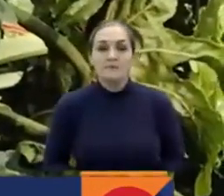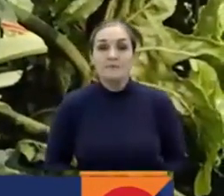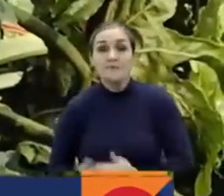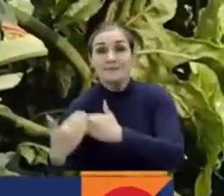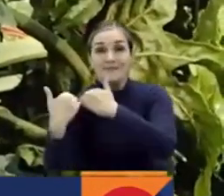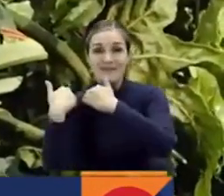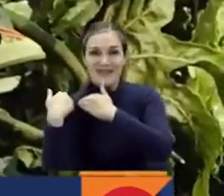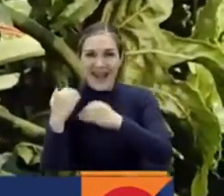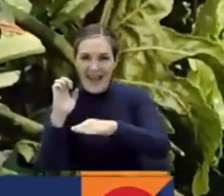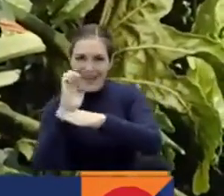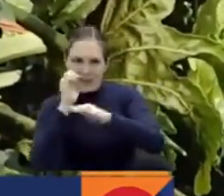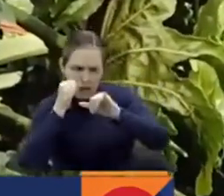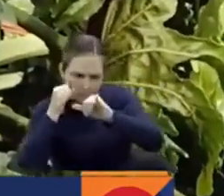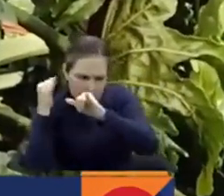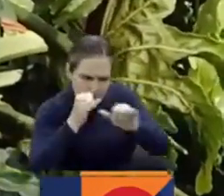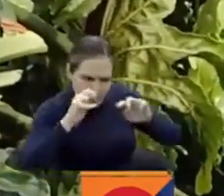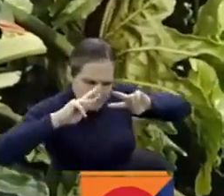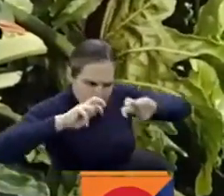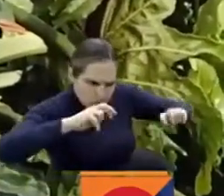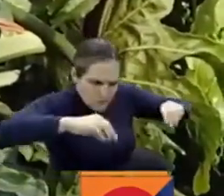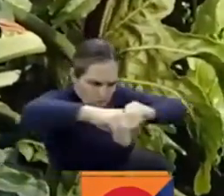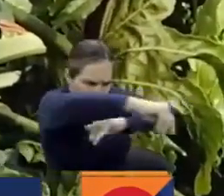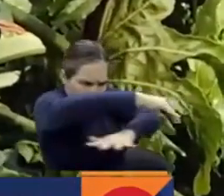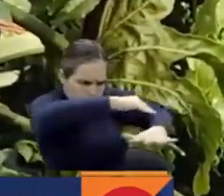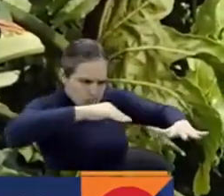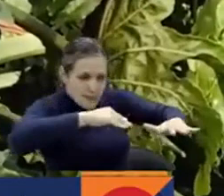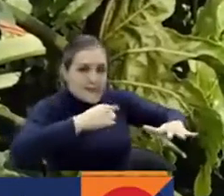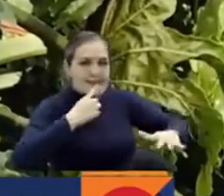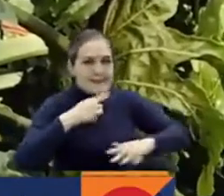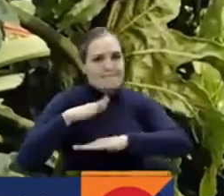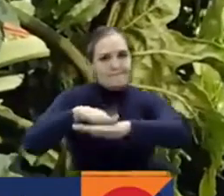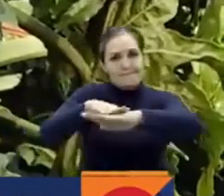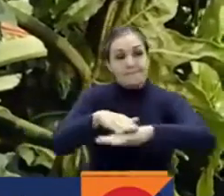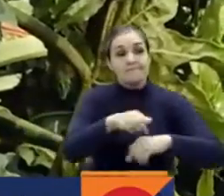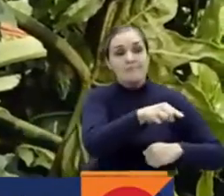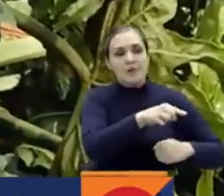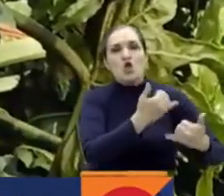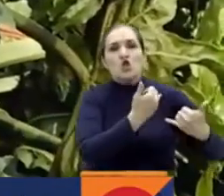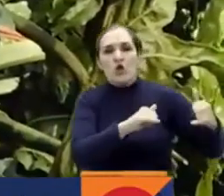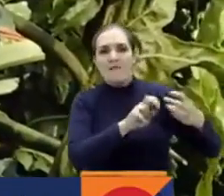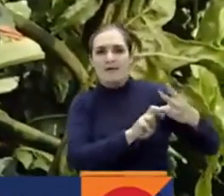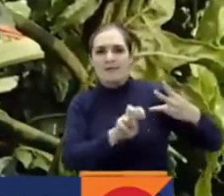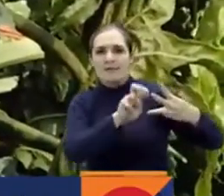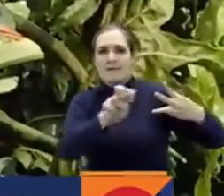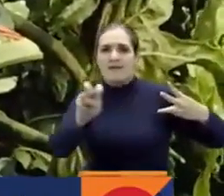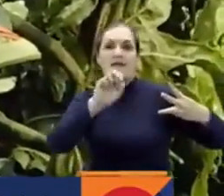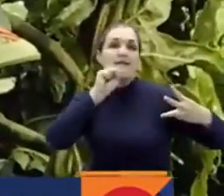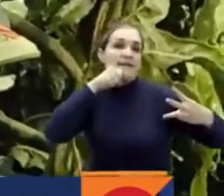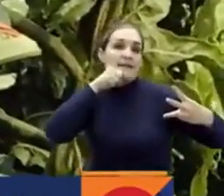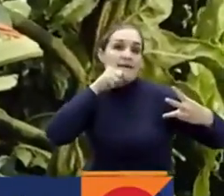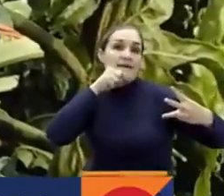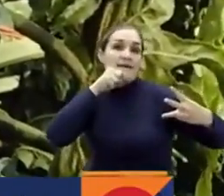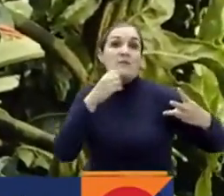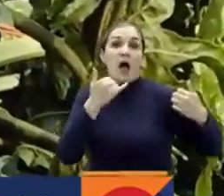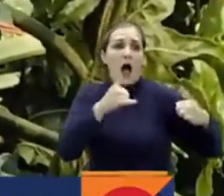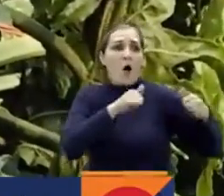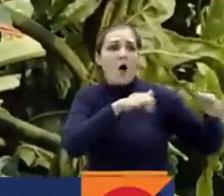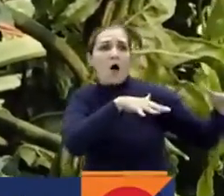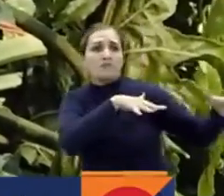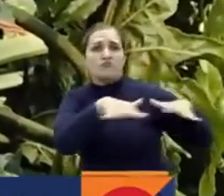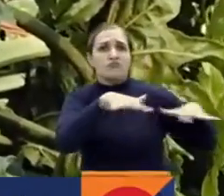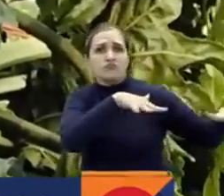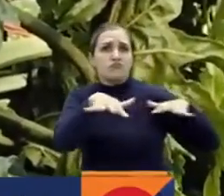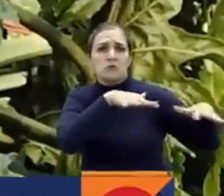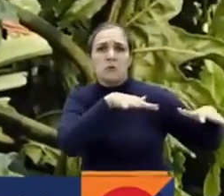Colombiano informó hoy que el nivel de actividad del volcán Nevado del Ruiz continúa en naranja. Señalaron que aunque la cantidad de sismos ha disminuido